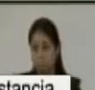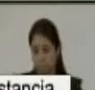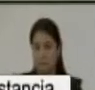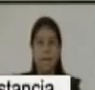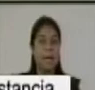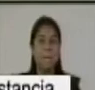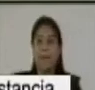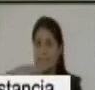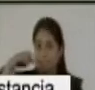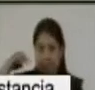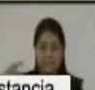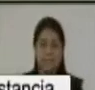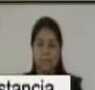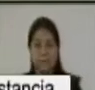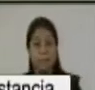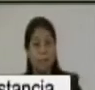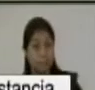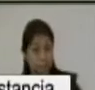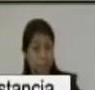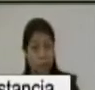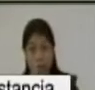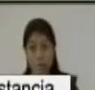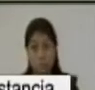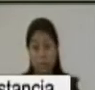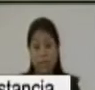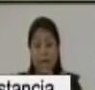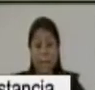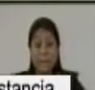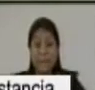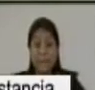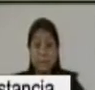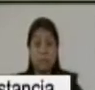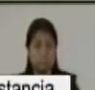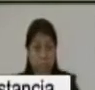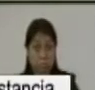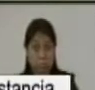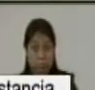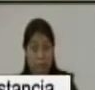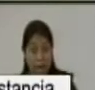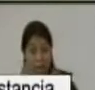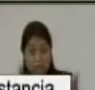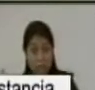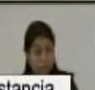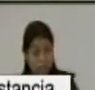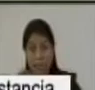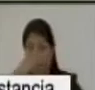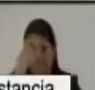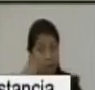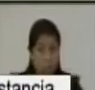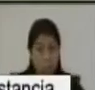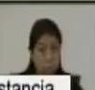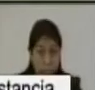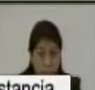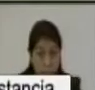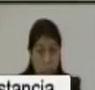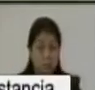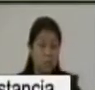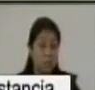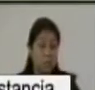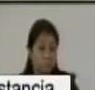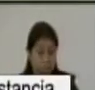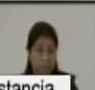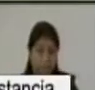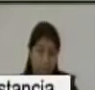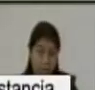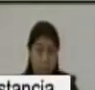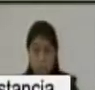país. Pero también las empresas que quieran abrir, si es que la posibilidad esta nos da,